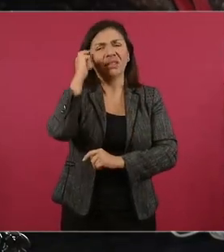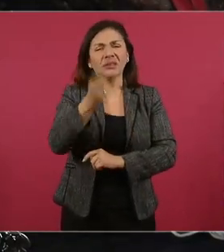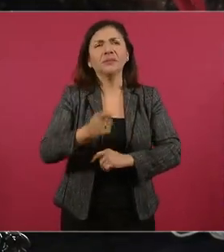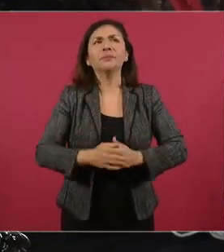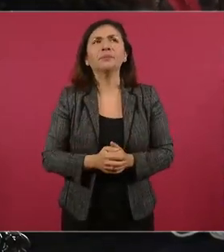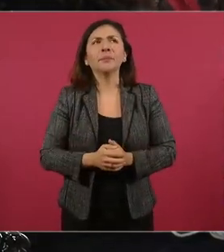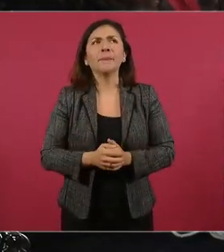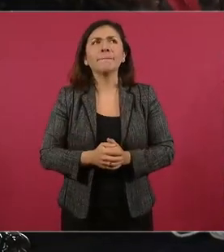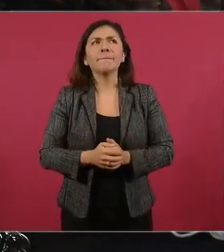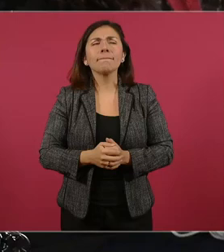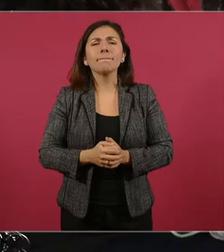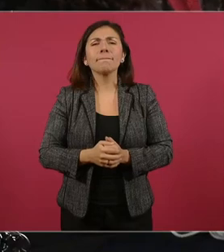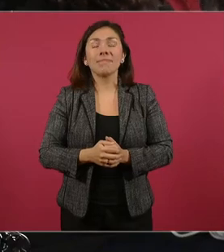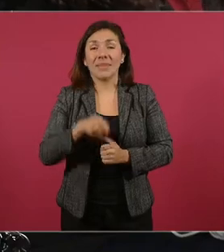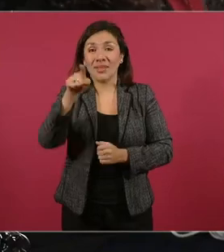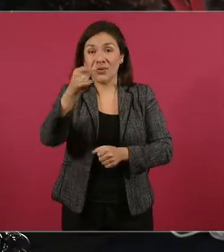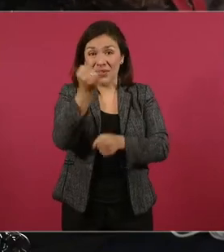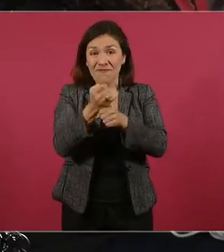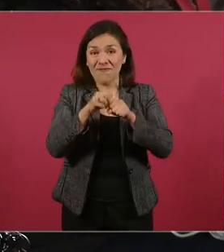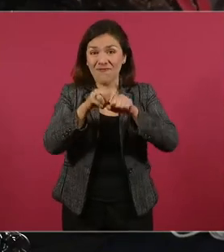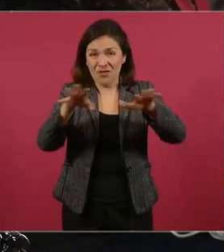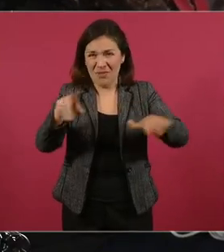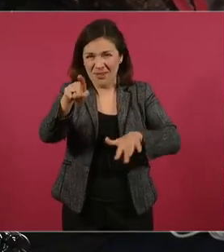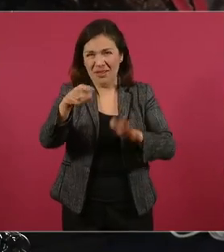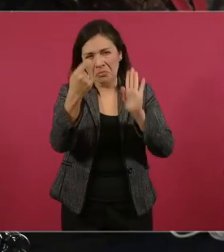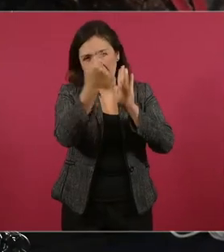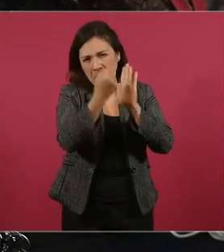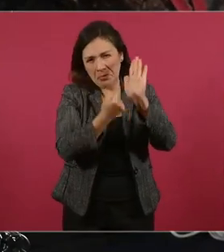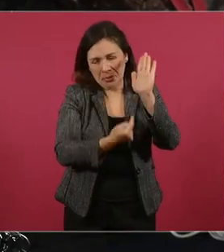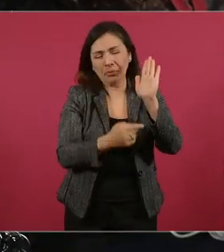pasado respecto a la información que se dio de las